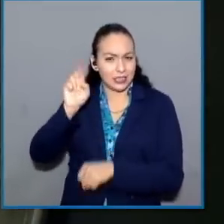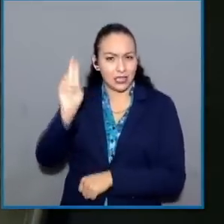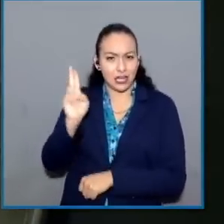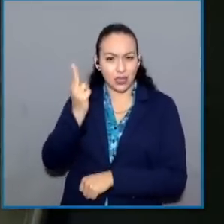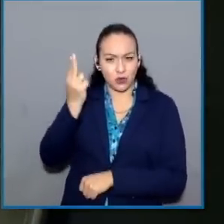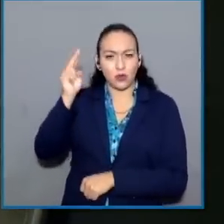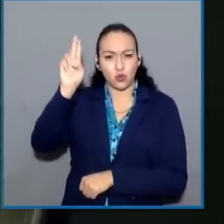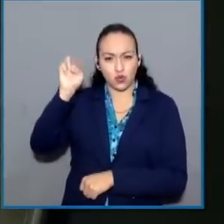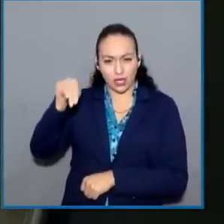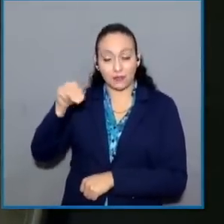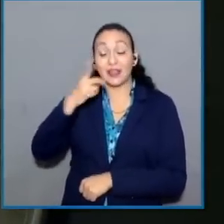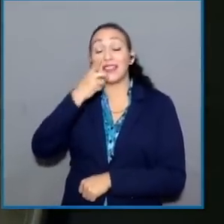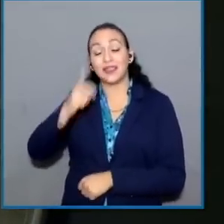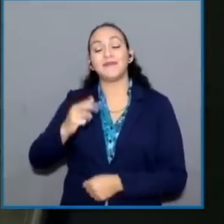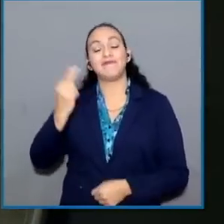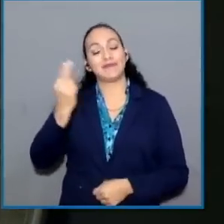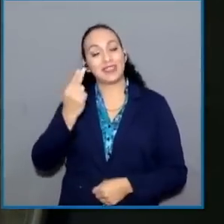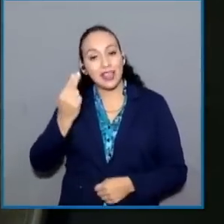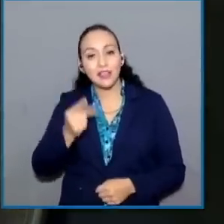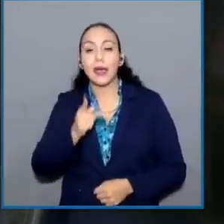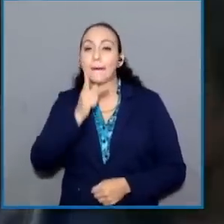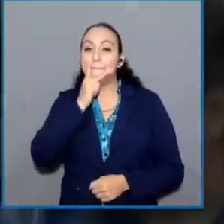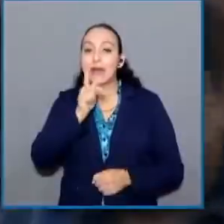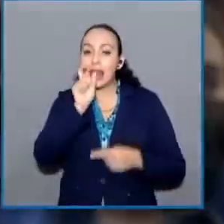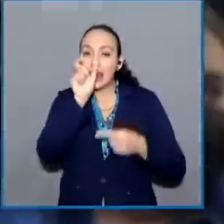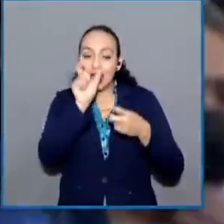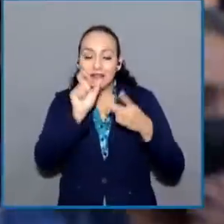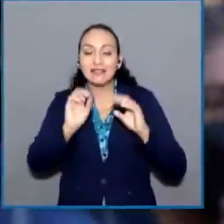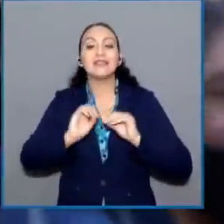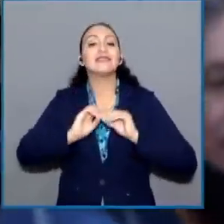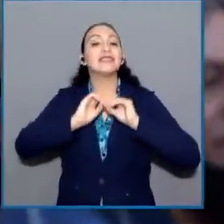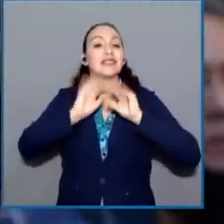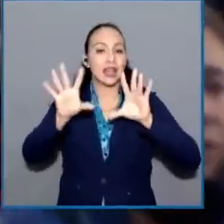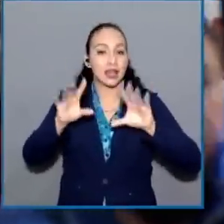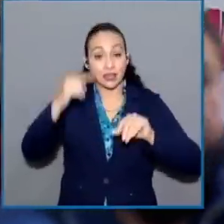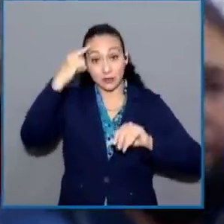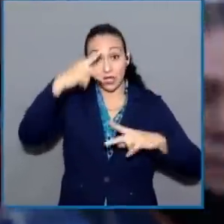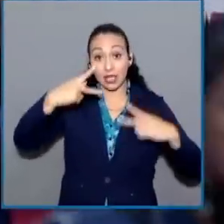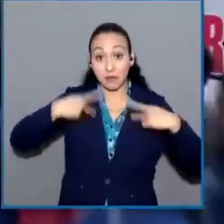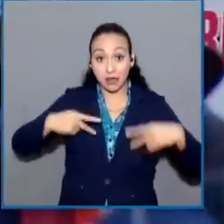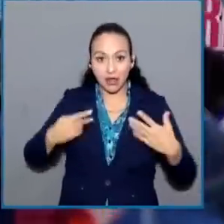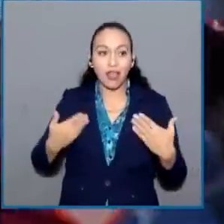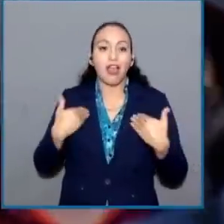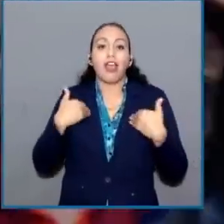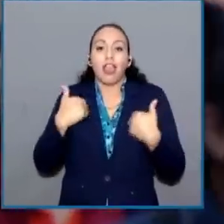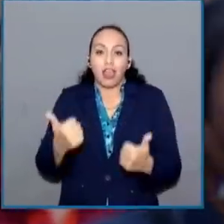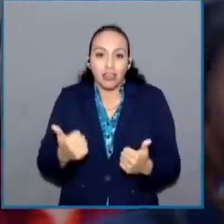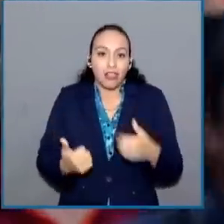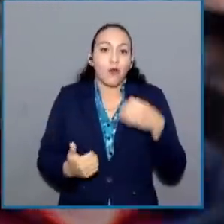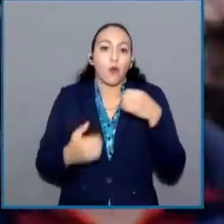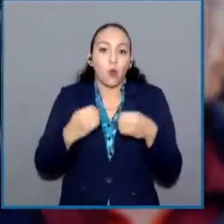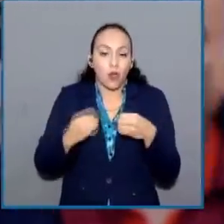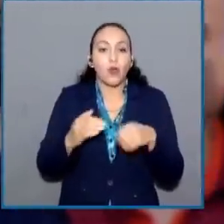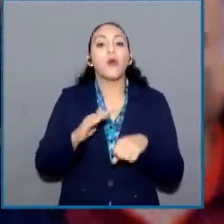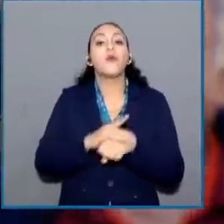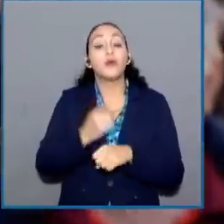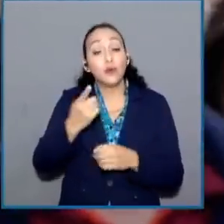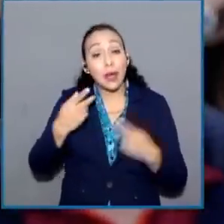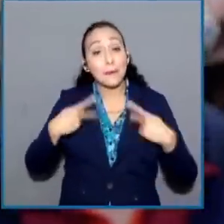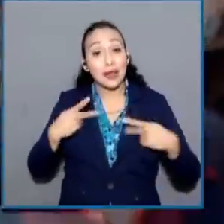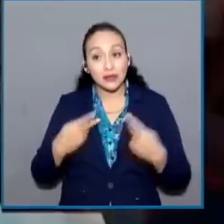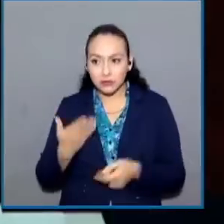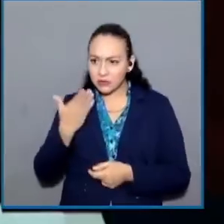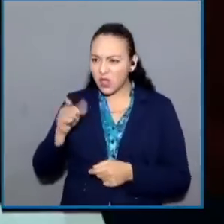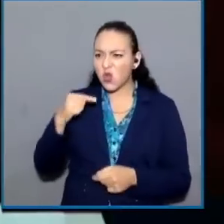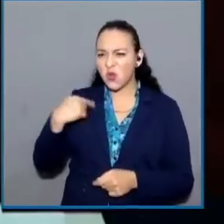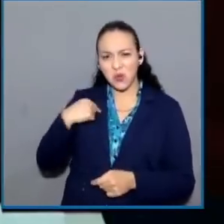en el lenguaje claro del derecho y de los órganos de justicia, pues de ello depende el acceso de las personas a la exigencia y defensa de sus derechos